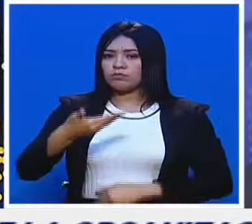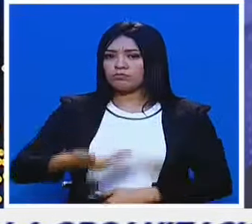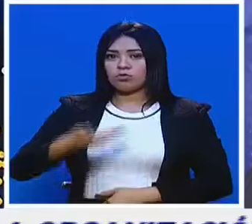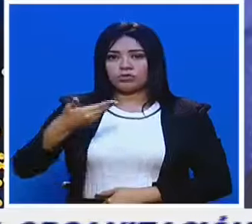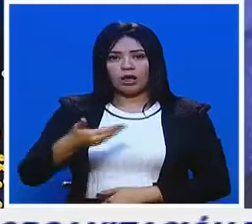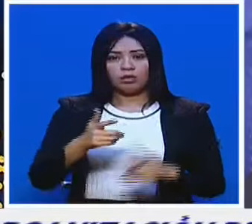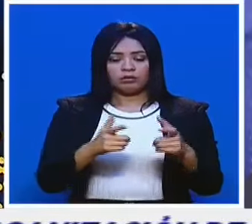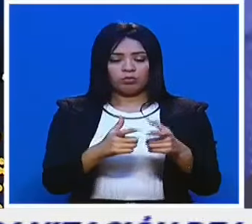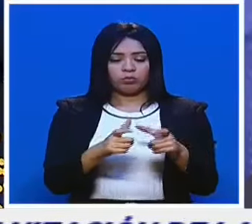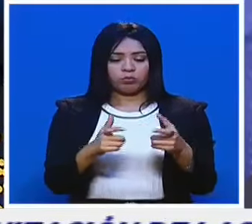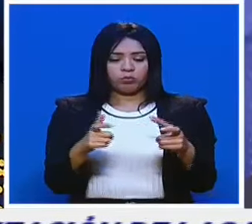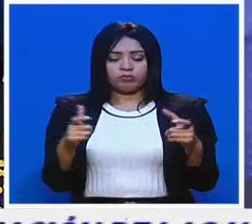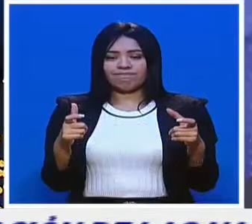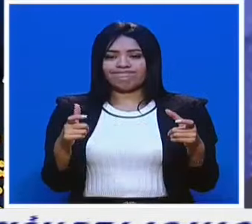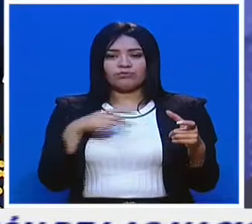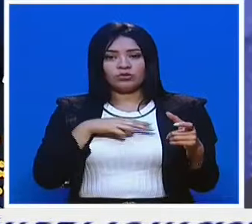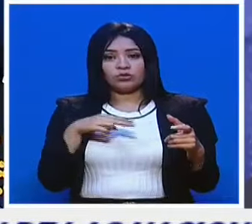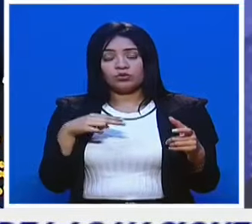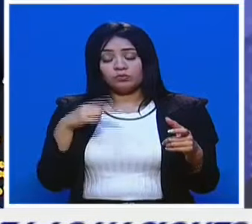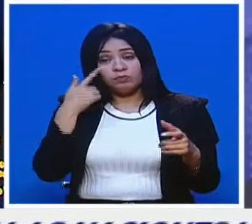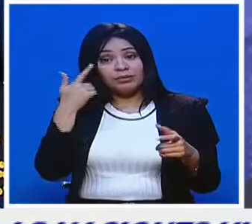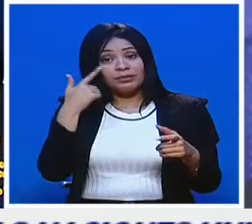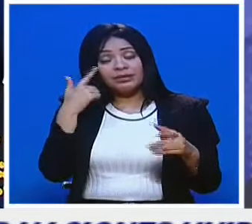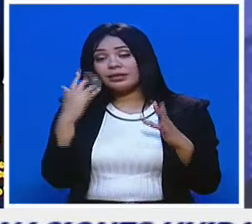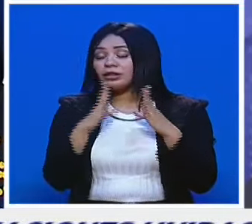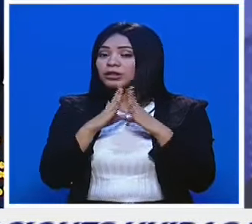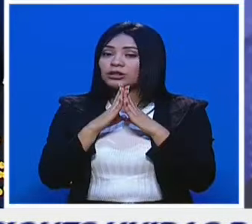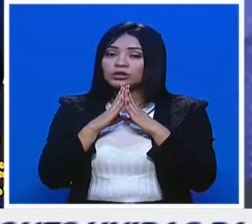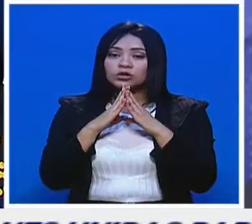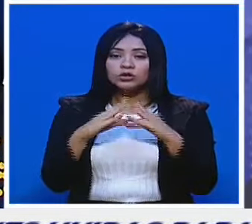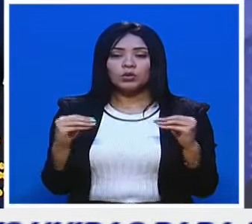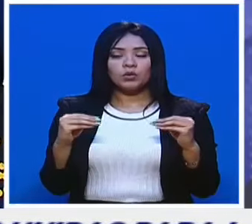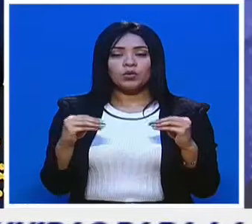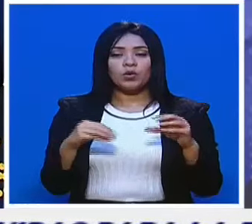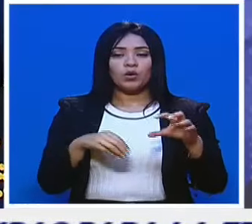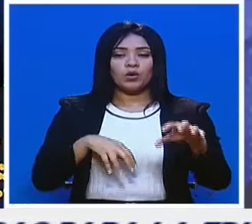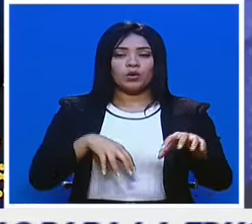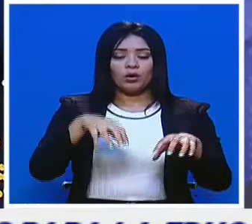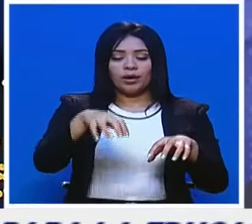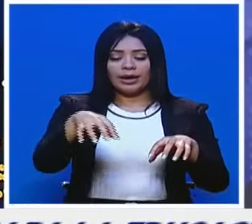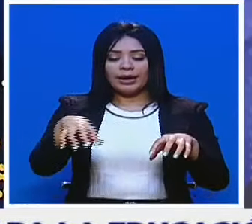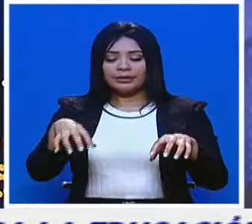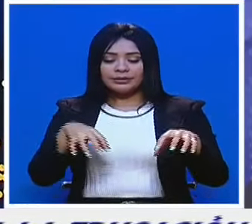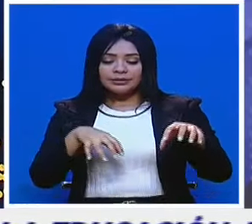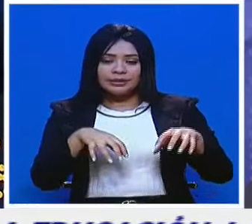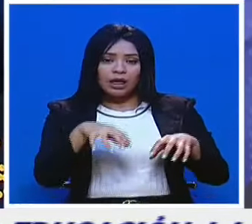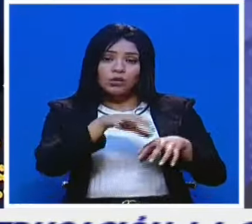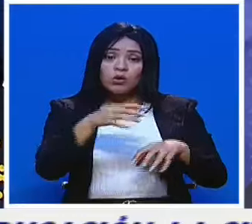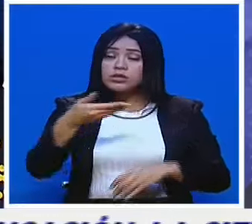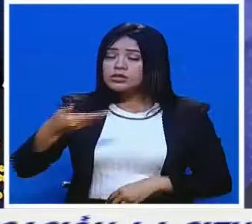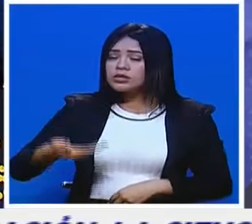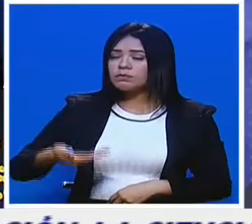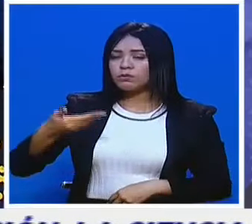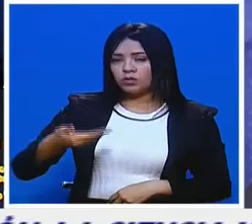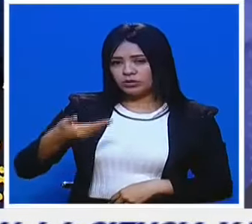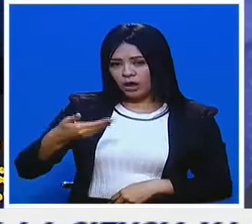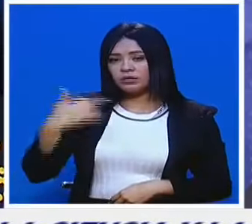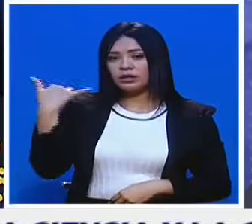increíble. Así que vamos a estar muy, muy atentos con estos estados clave, que son los que realmente